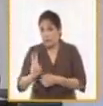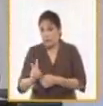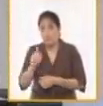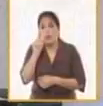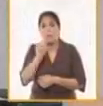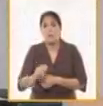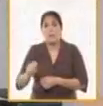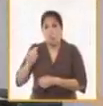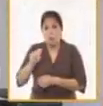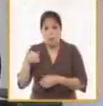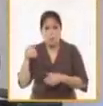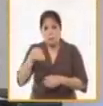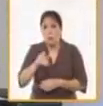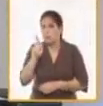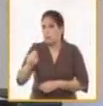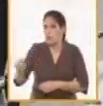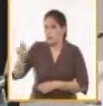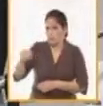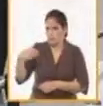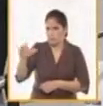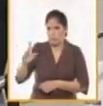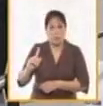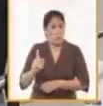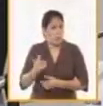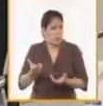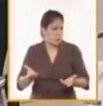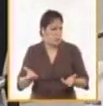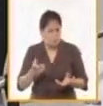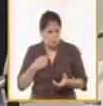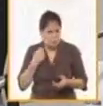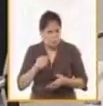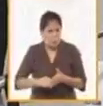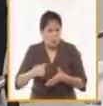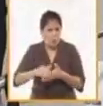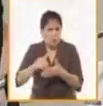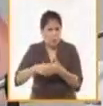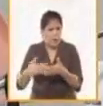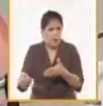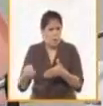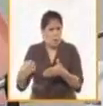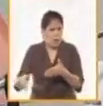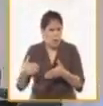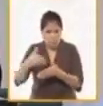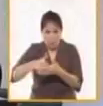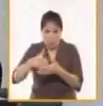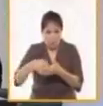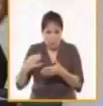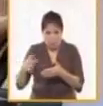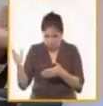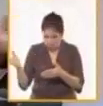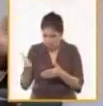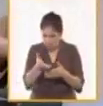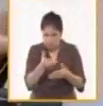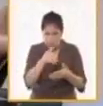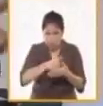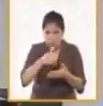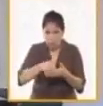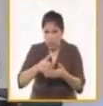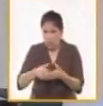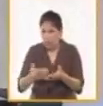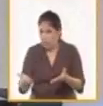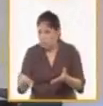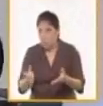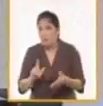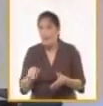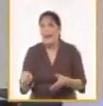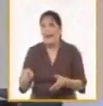prohibió participar. ¿Quién le va a decir a Rosales o a Radonsky que son chavistas? A ver. Exacto, por supuesto. Capriles Radonsky, tuve